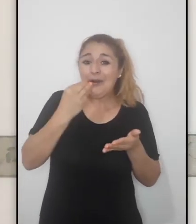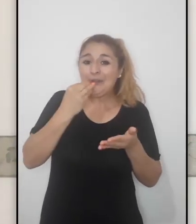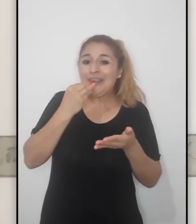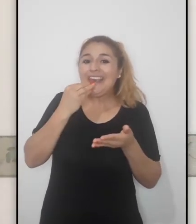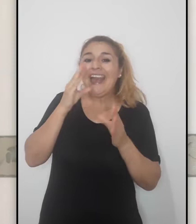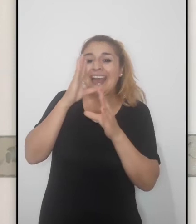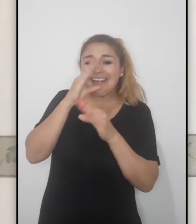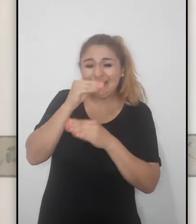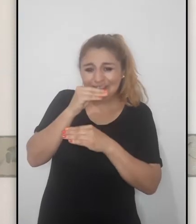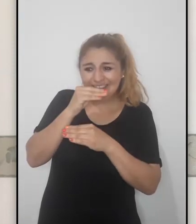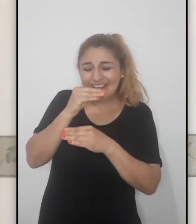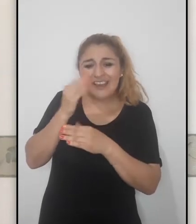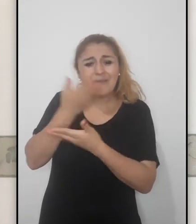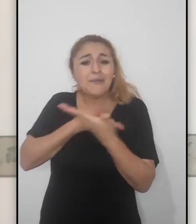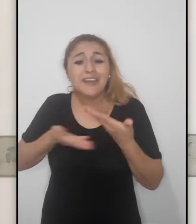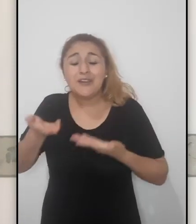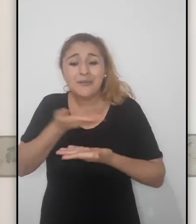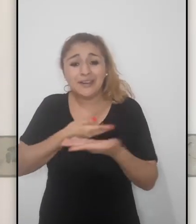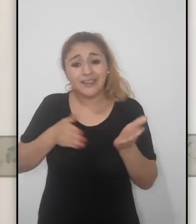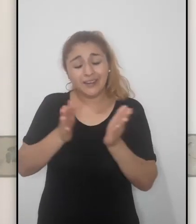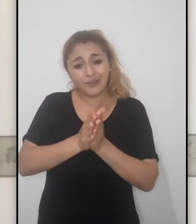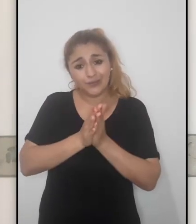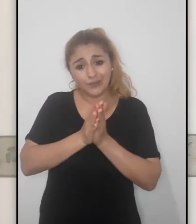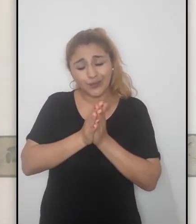parecido a lo que le decía jesús a pilato